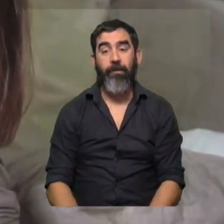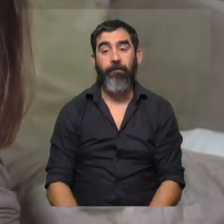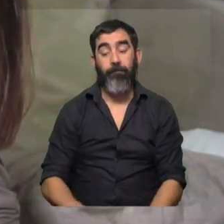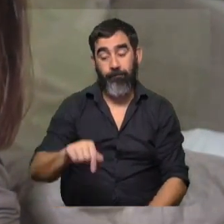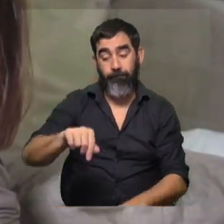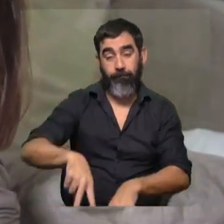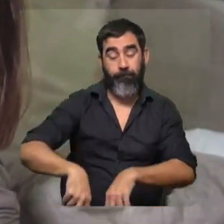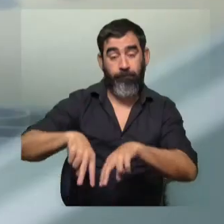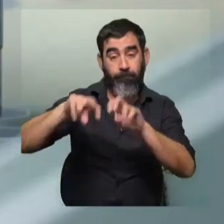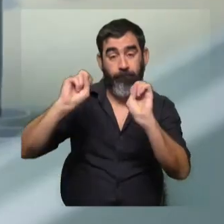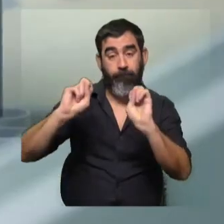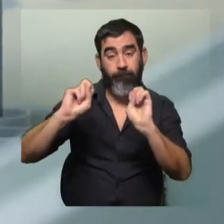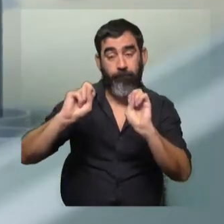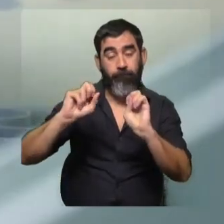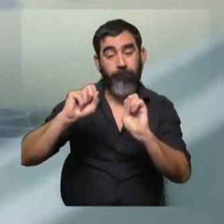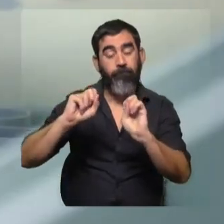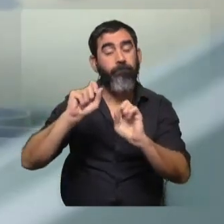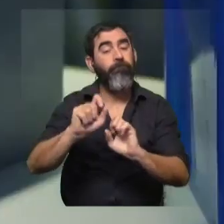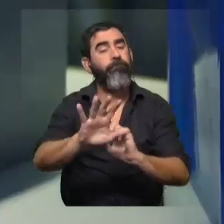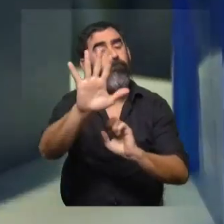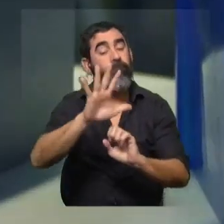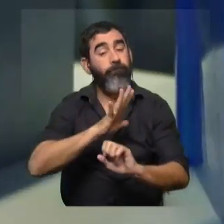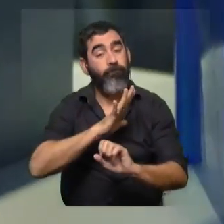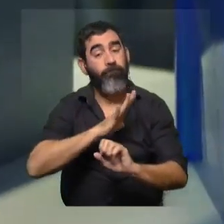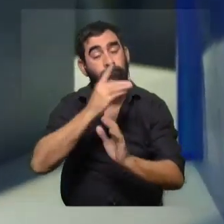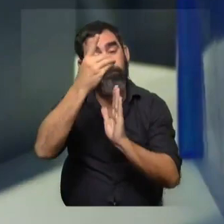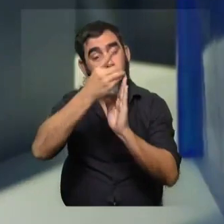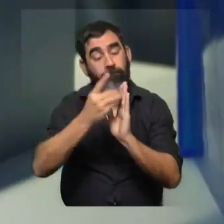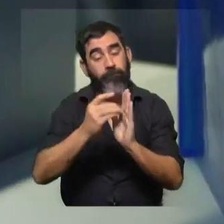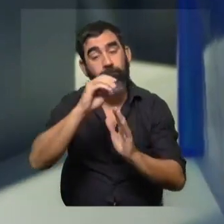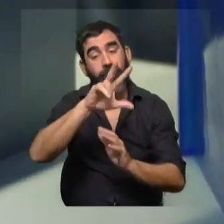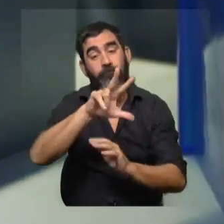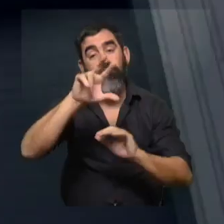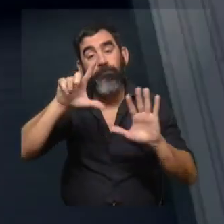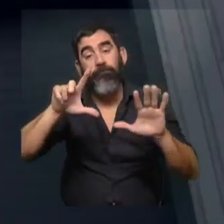Esta investigación tuvo la particularidad de contar con datos de